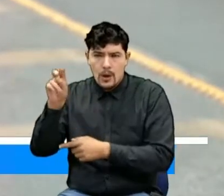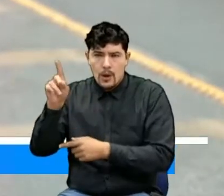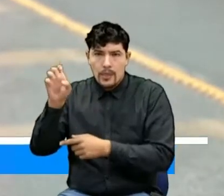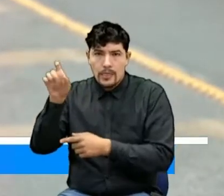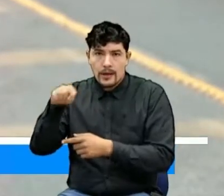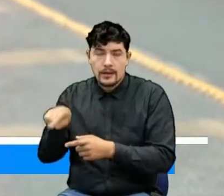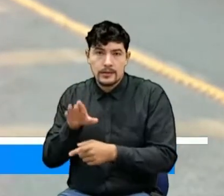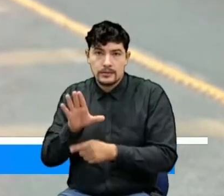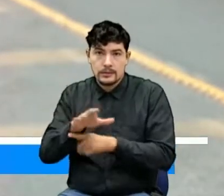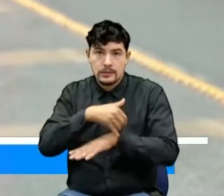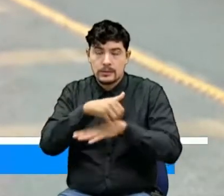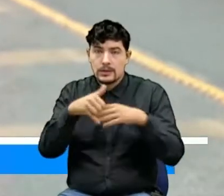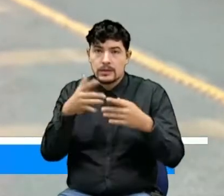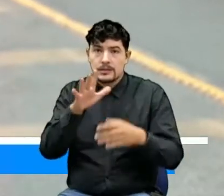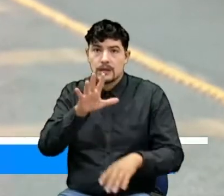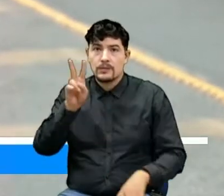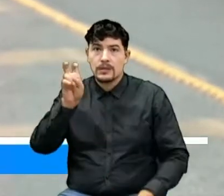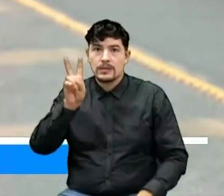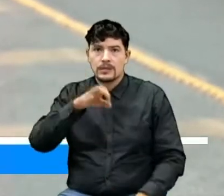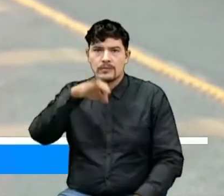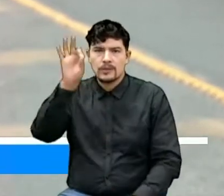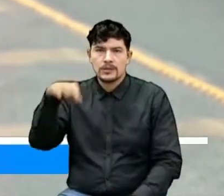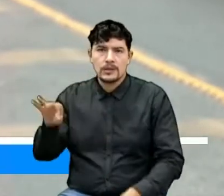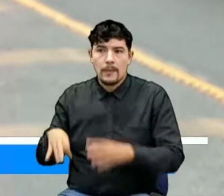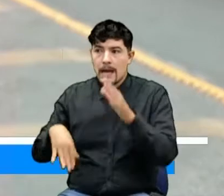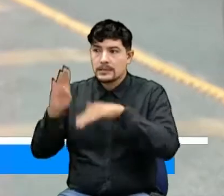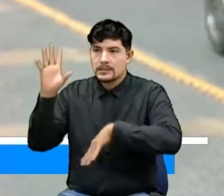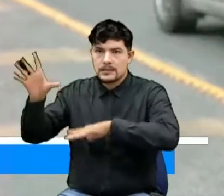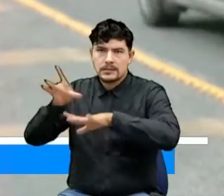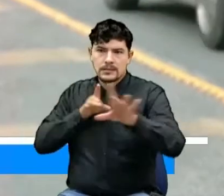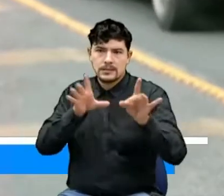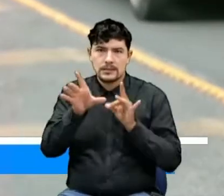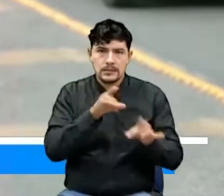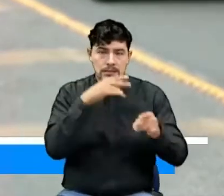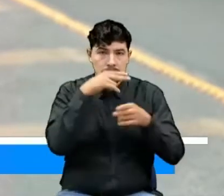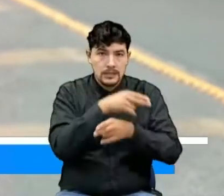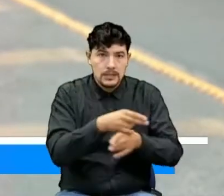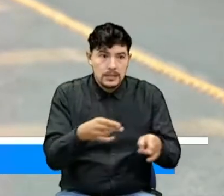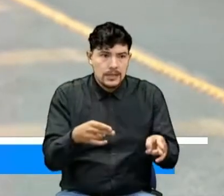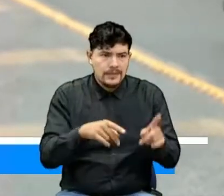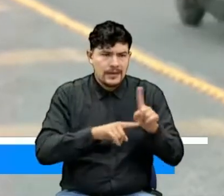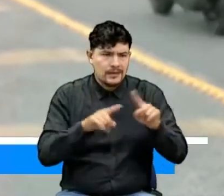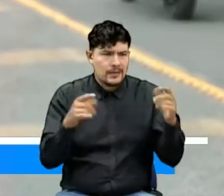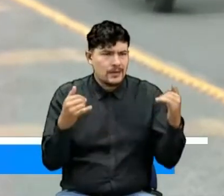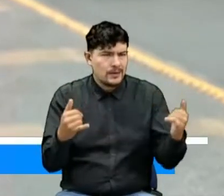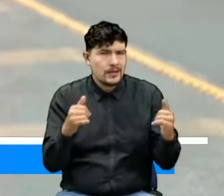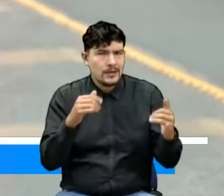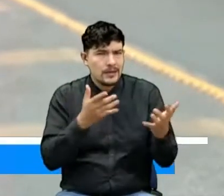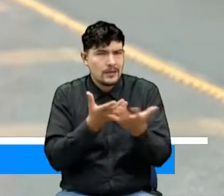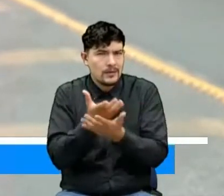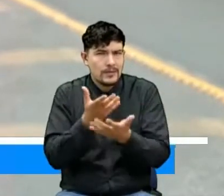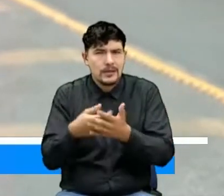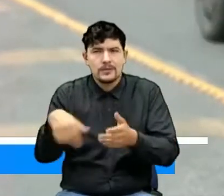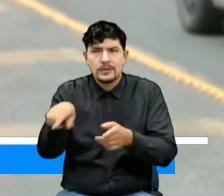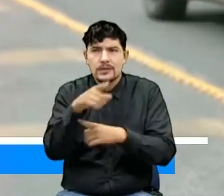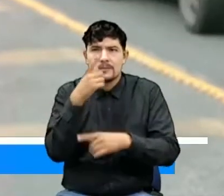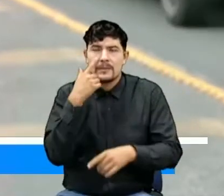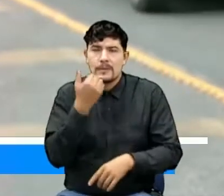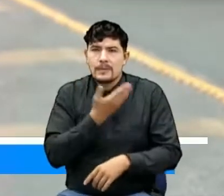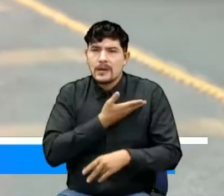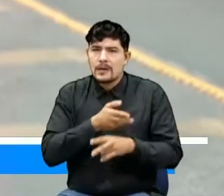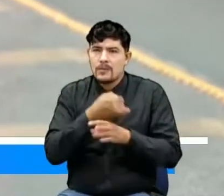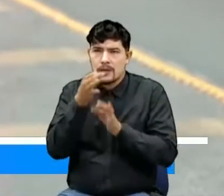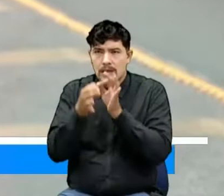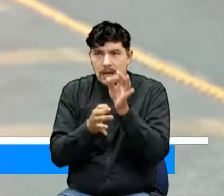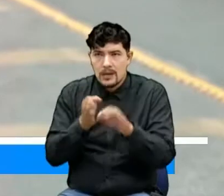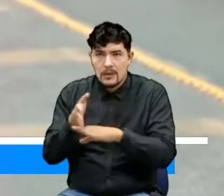56% más transmisible e infecciosa en niños. Los expertos de la región nos dijeron algunas recomendaciones para que los padres de familia tengan en cuenta